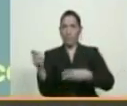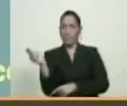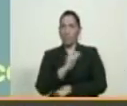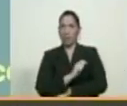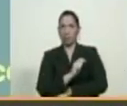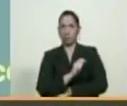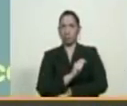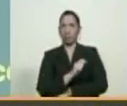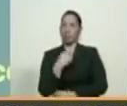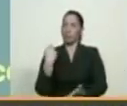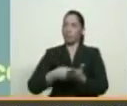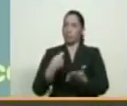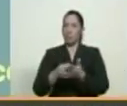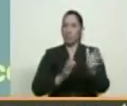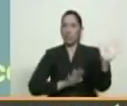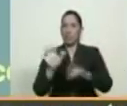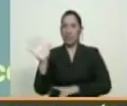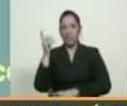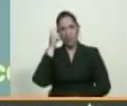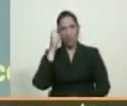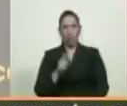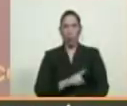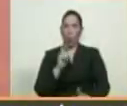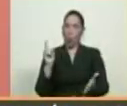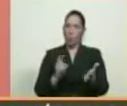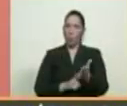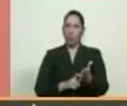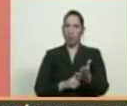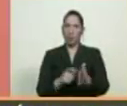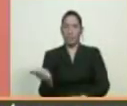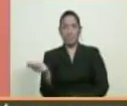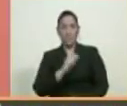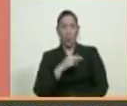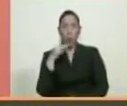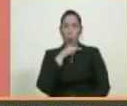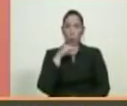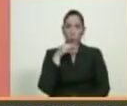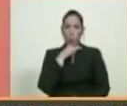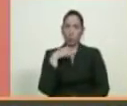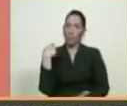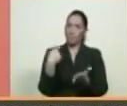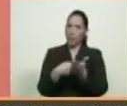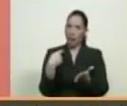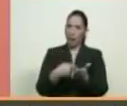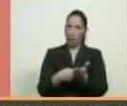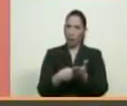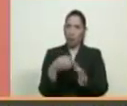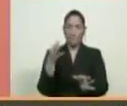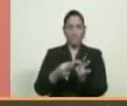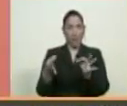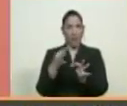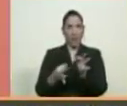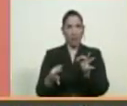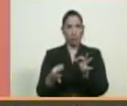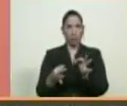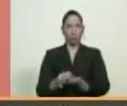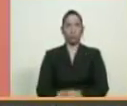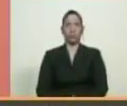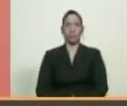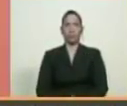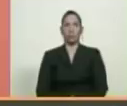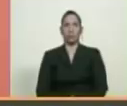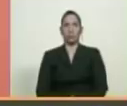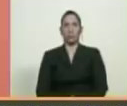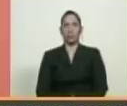la quincena completa. Luego, a partir del mes de octubre, el pago en petro, del medio petro de salario mínimo, será